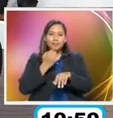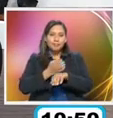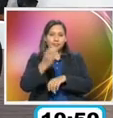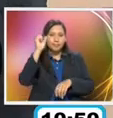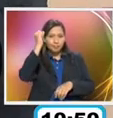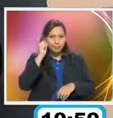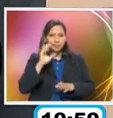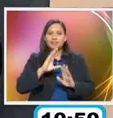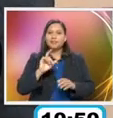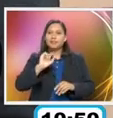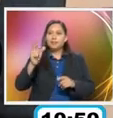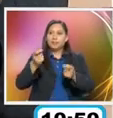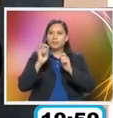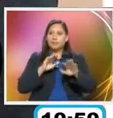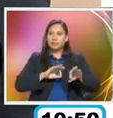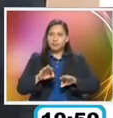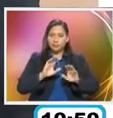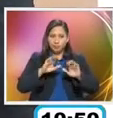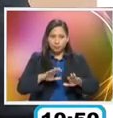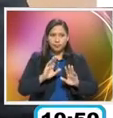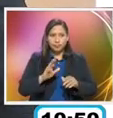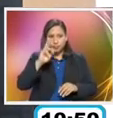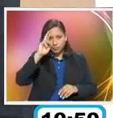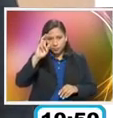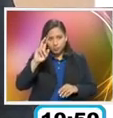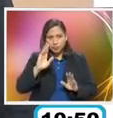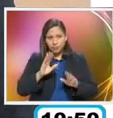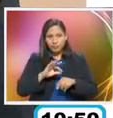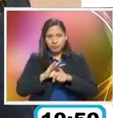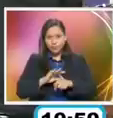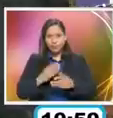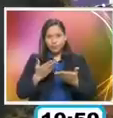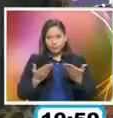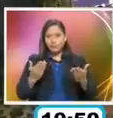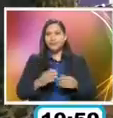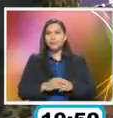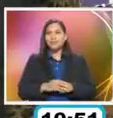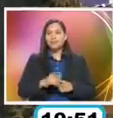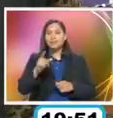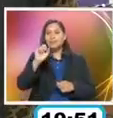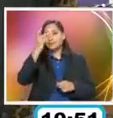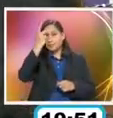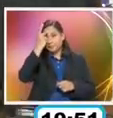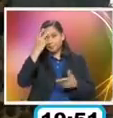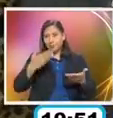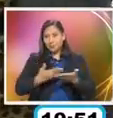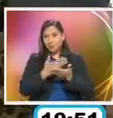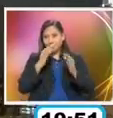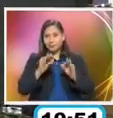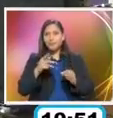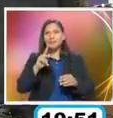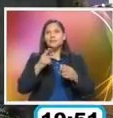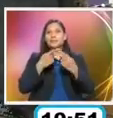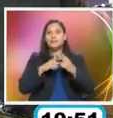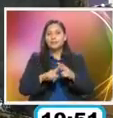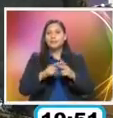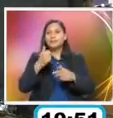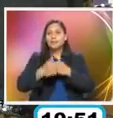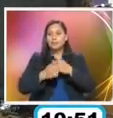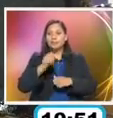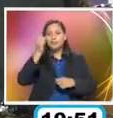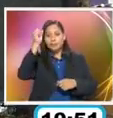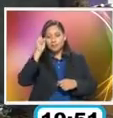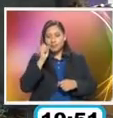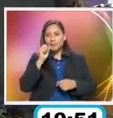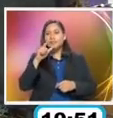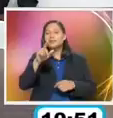donde ya profesionalmente empezamos con este sueño que está hecho realidad. Eres de San Luis Potosí, pero Así es. empiezas tu carrera en Sinaloa, entonces tienes